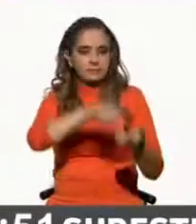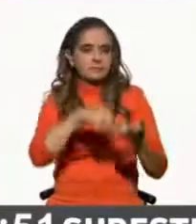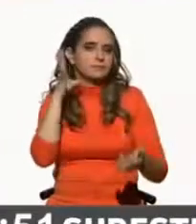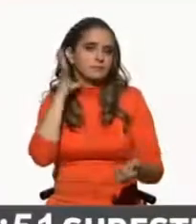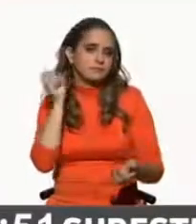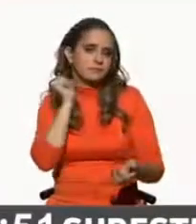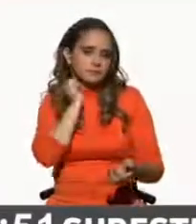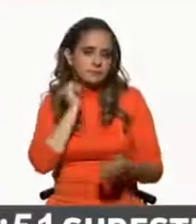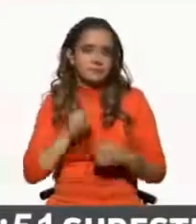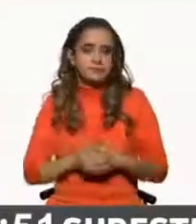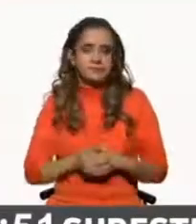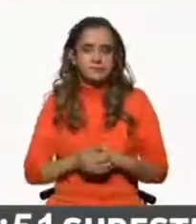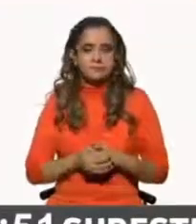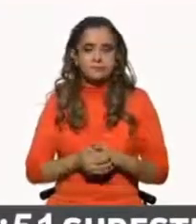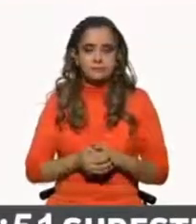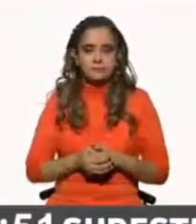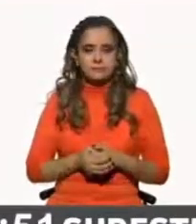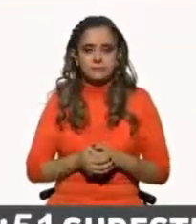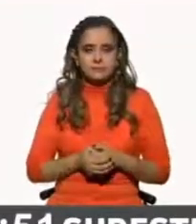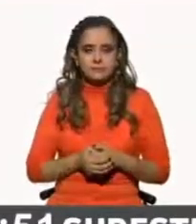parece nuevamente, que dado